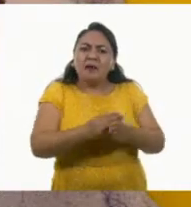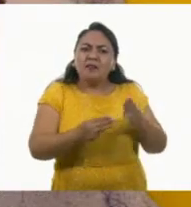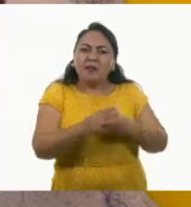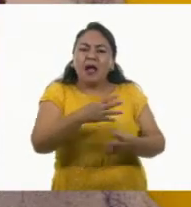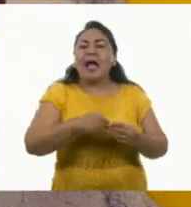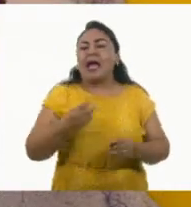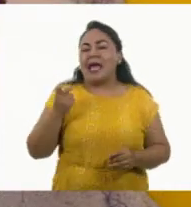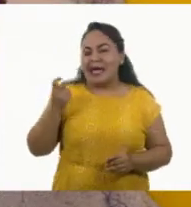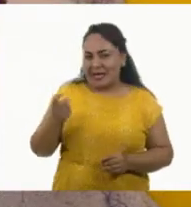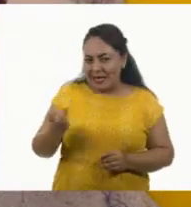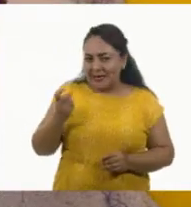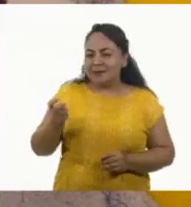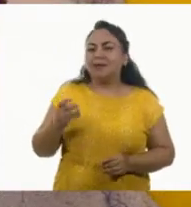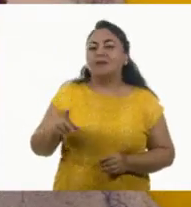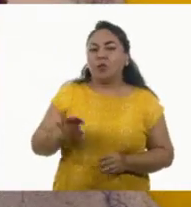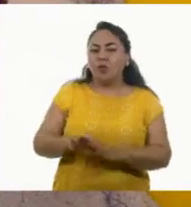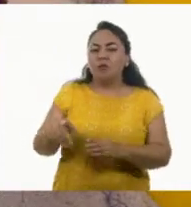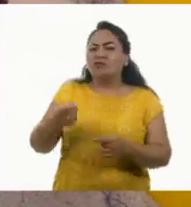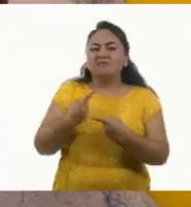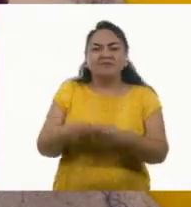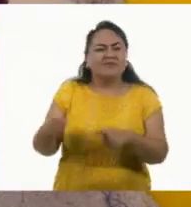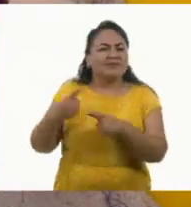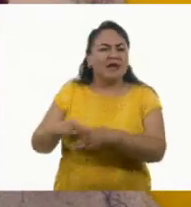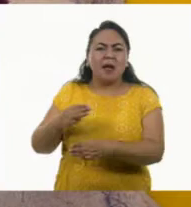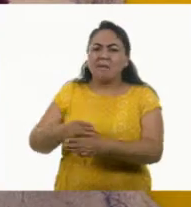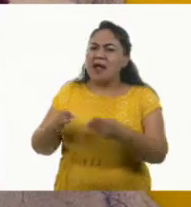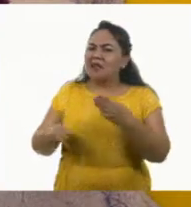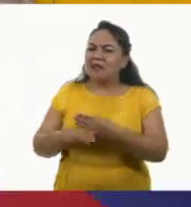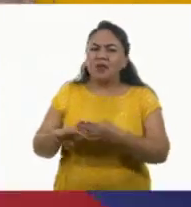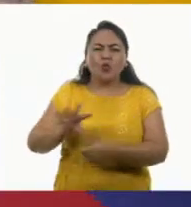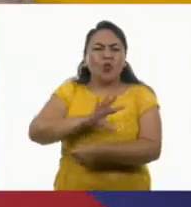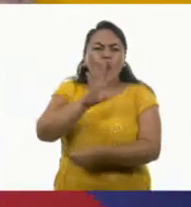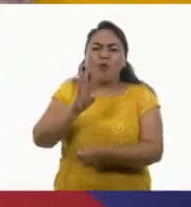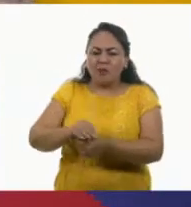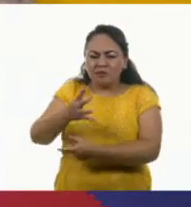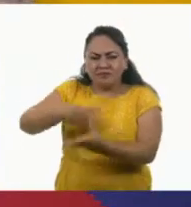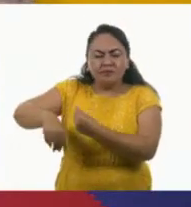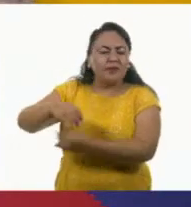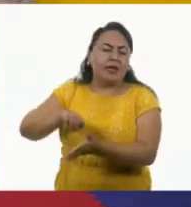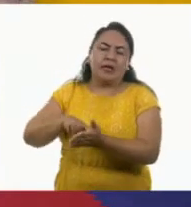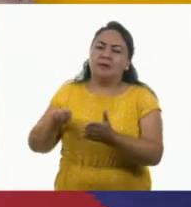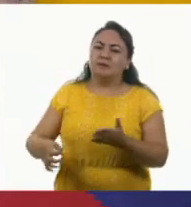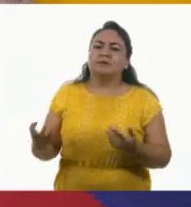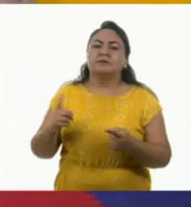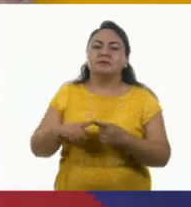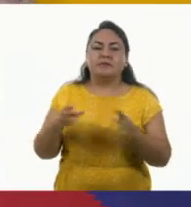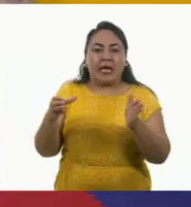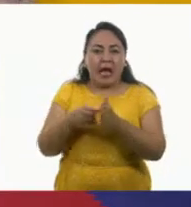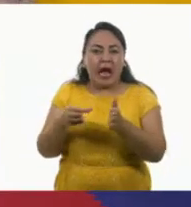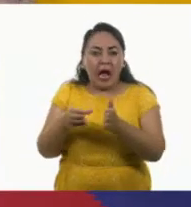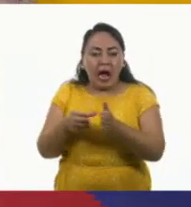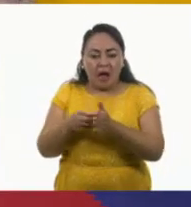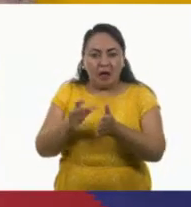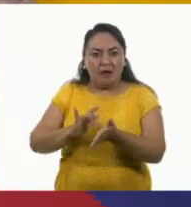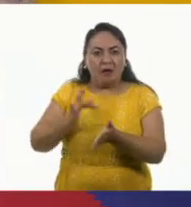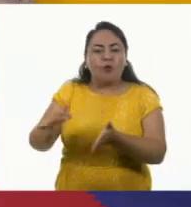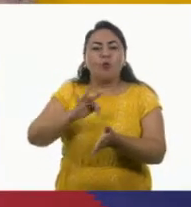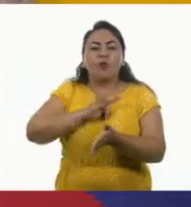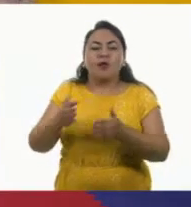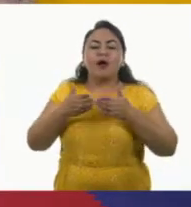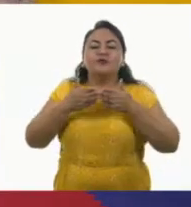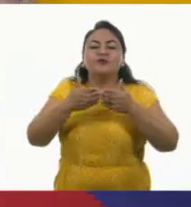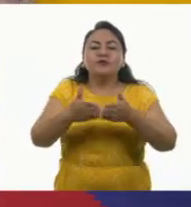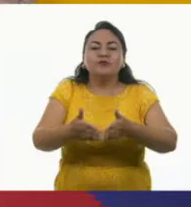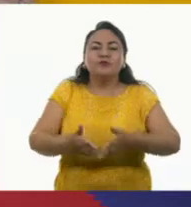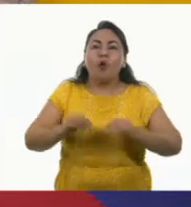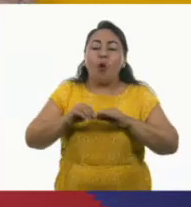idea maravillosa tener a la mano diversidad de materiales reciclados. Por ejemplo, una caja les permite navegar o